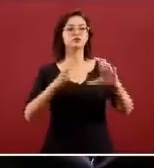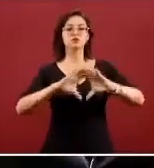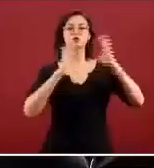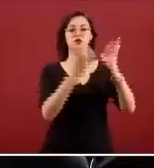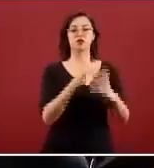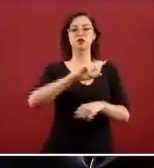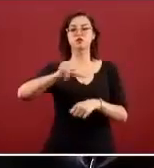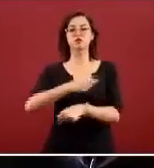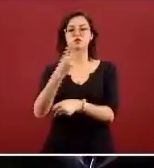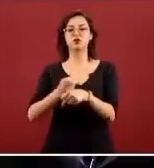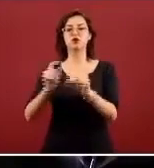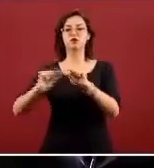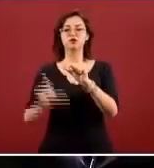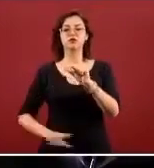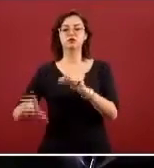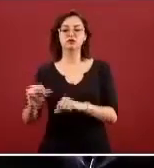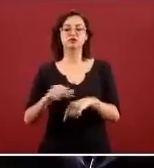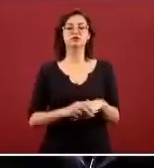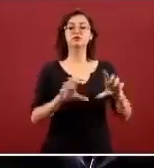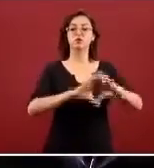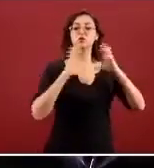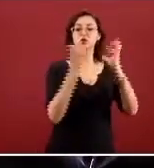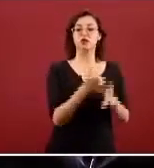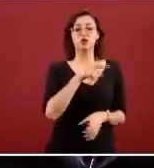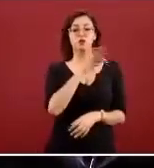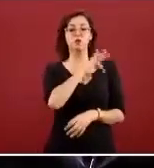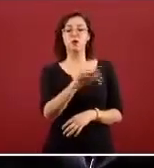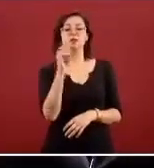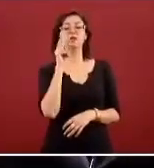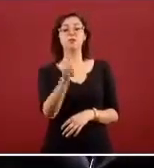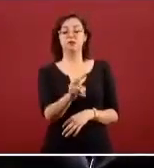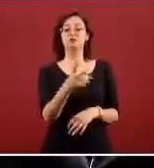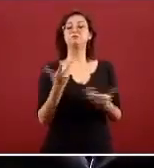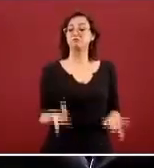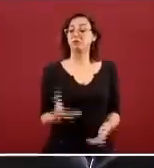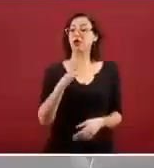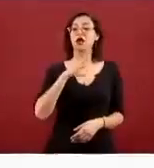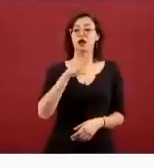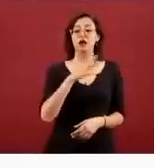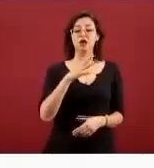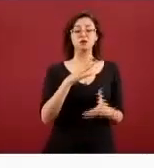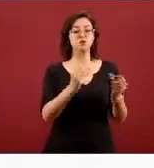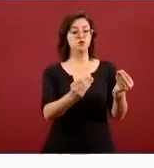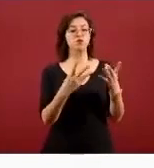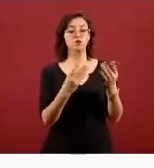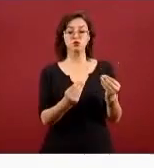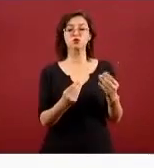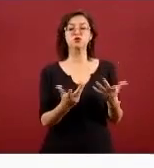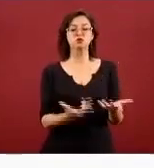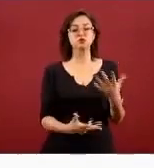Como ustedes pueden ver, todavía se mantiene una proporción de casos en los últimos 14 días de